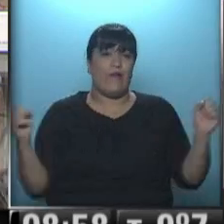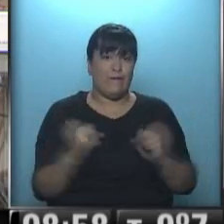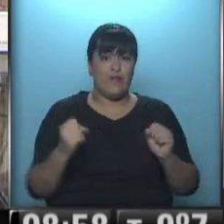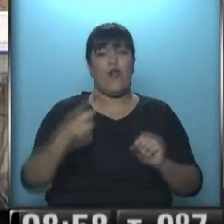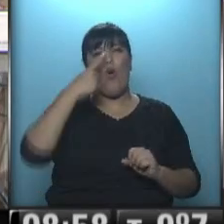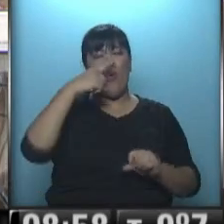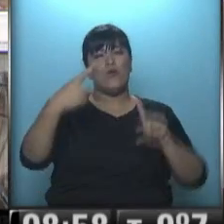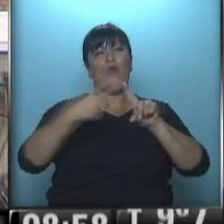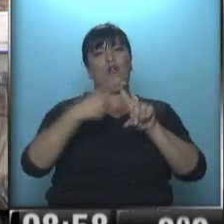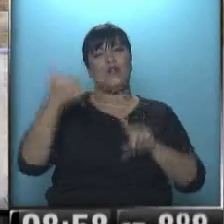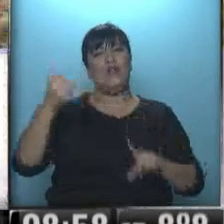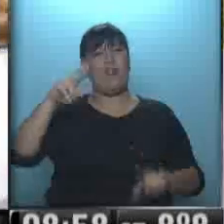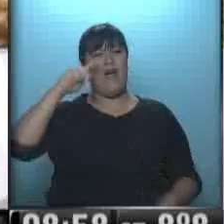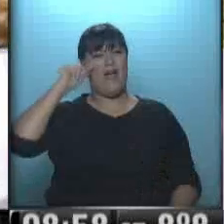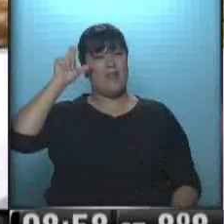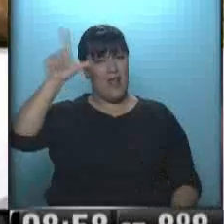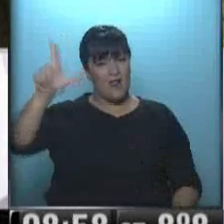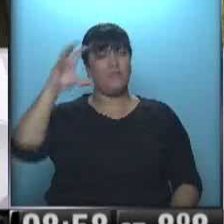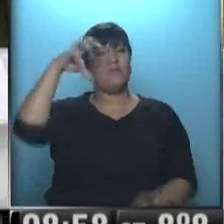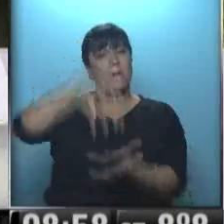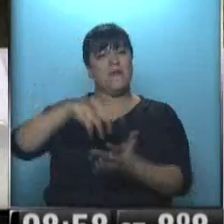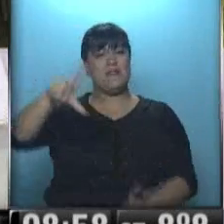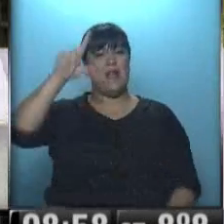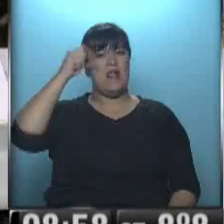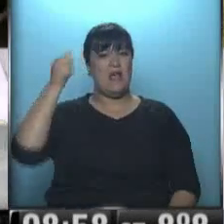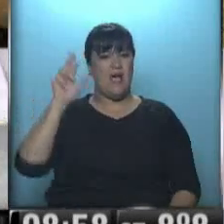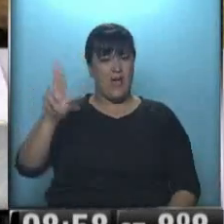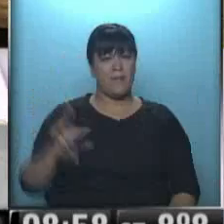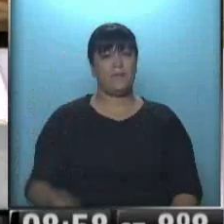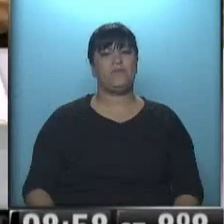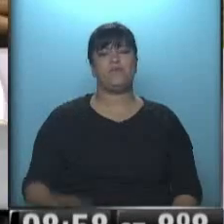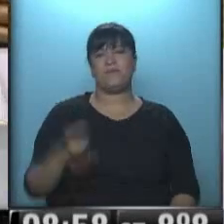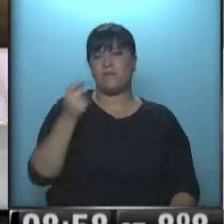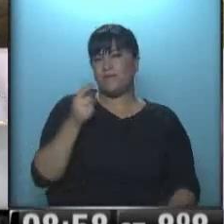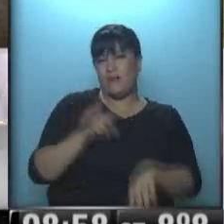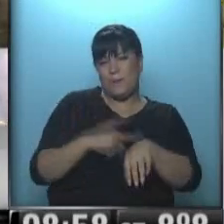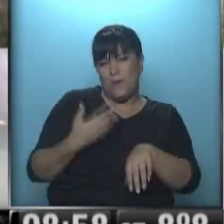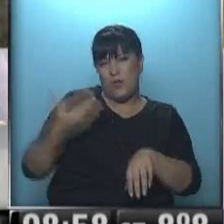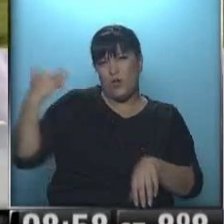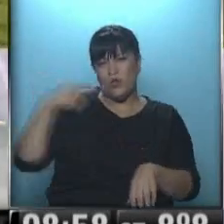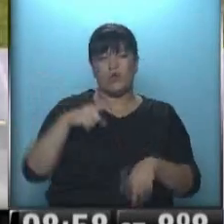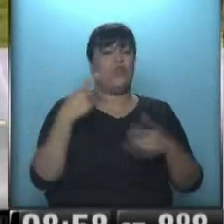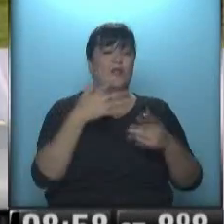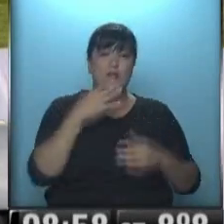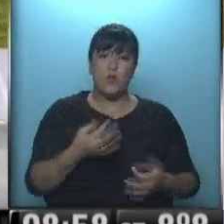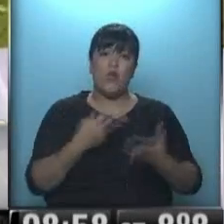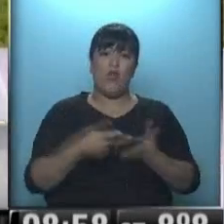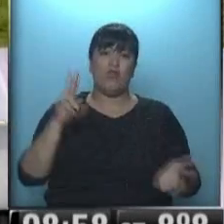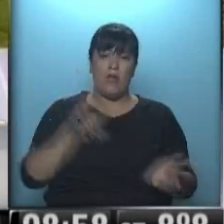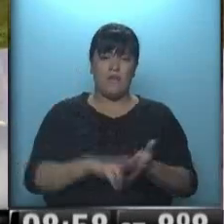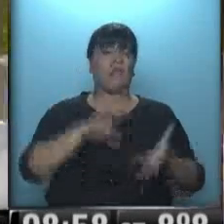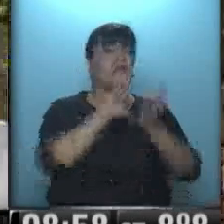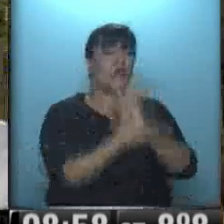Último contacto con Ariel Majerena en Lear. Lo adelantado pasó hace pocos minutos, va a volver a ocurrir. Se trata de la